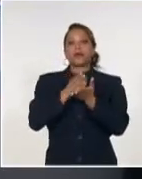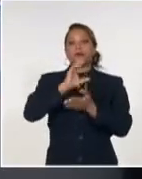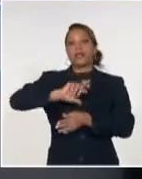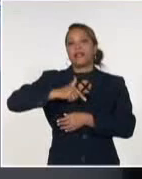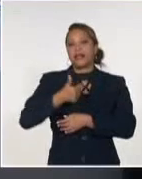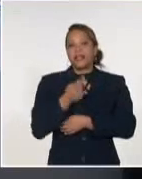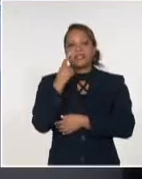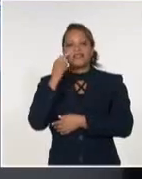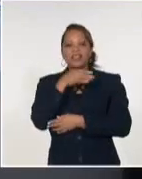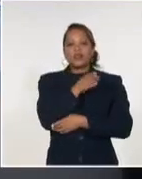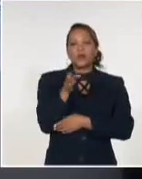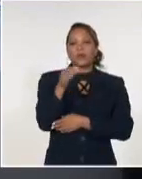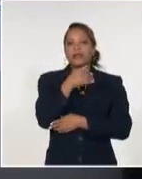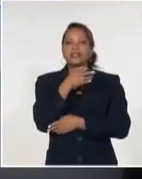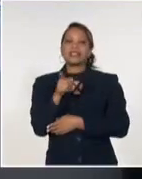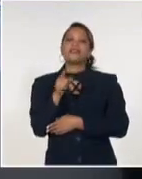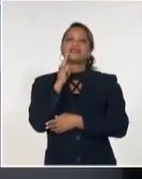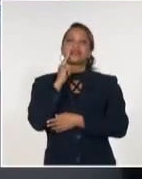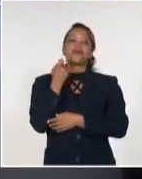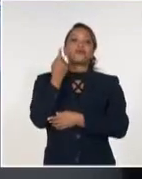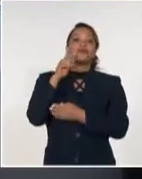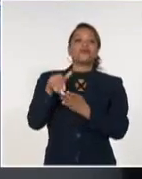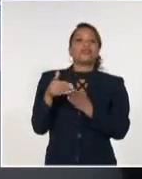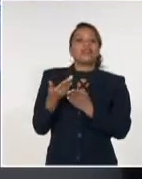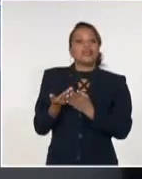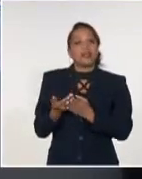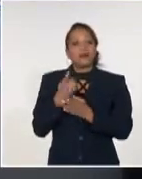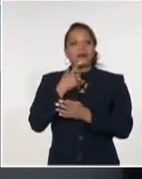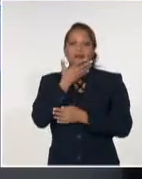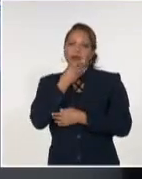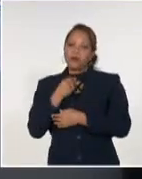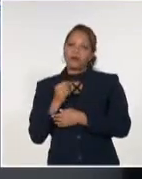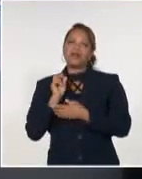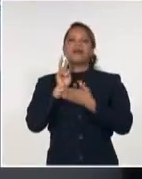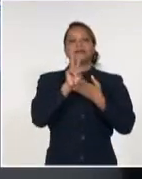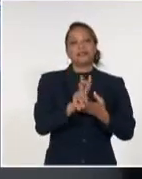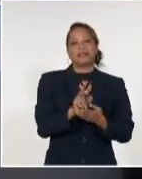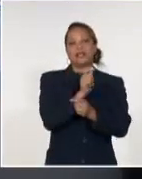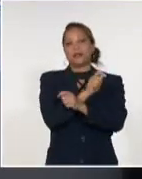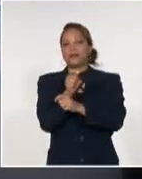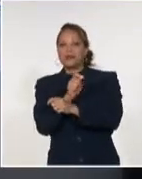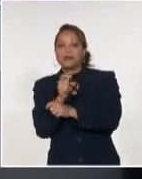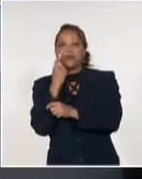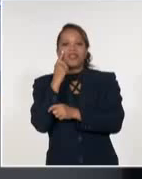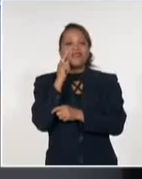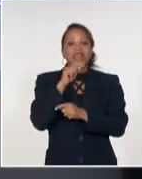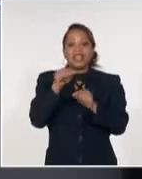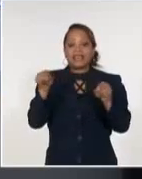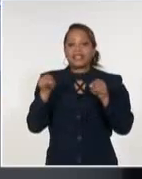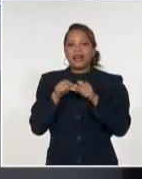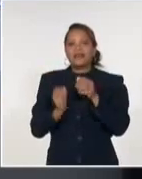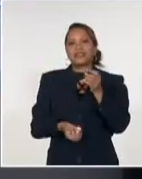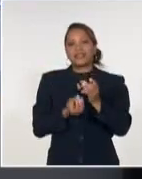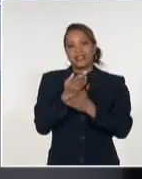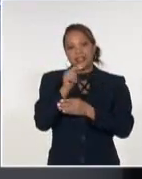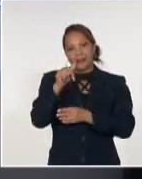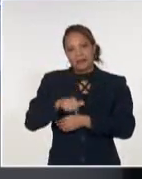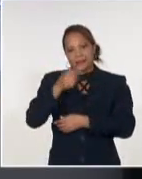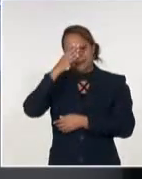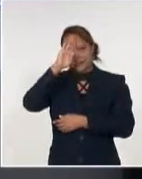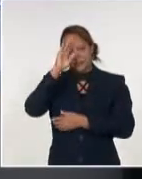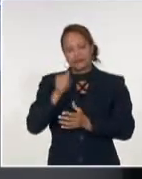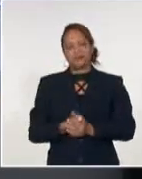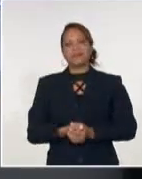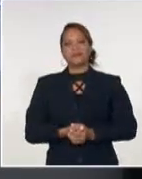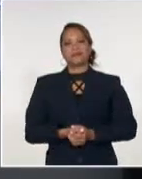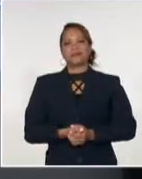pasillos que una vez recorrieron como estudiantes, visitar a sus profesores, recorrer en las aulas donde se formaron como artistas aquí en Cuba. El público